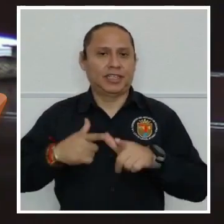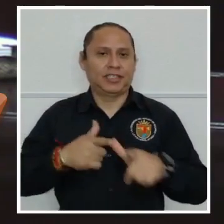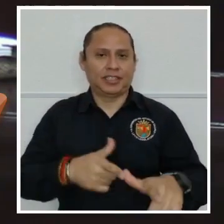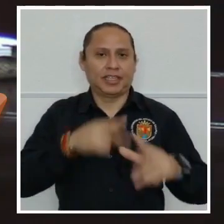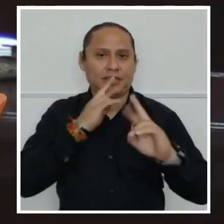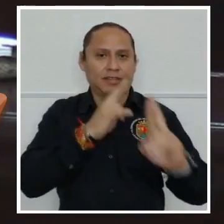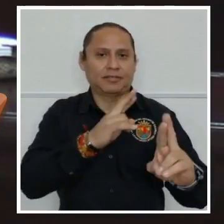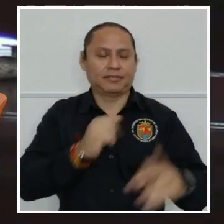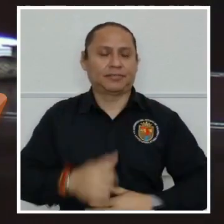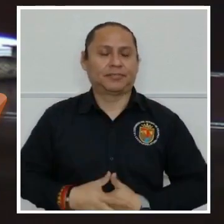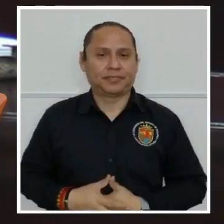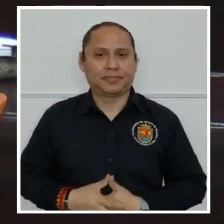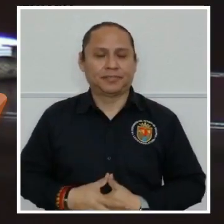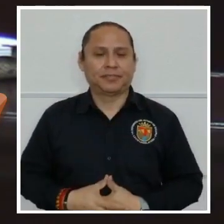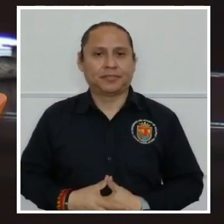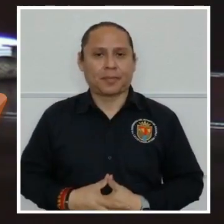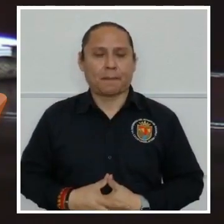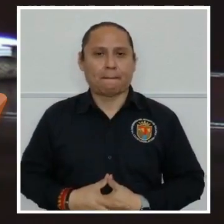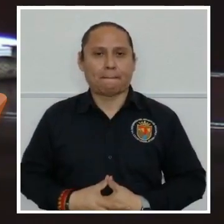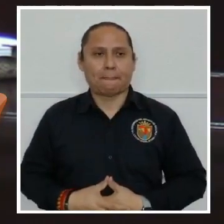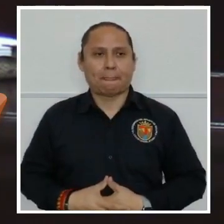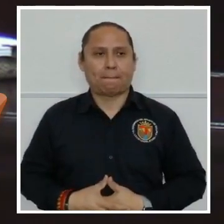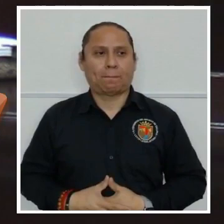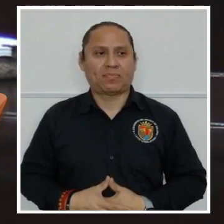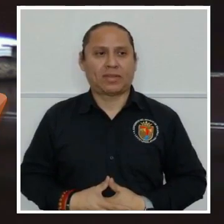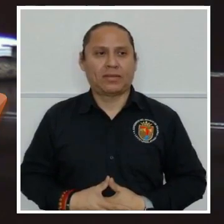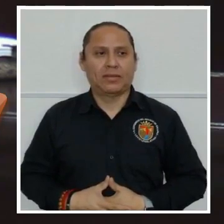el siguiente dictamen.